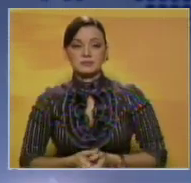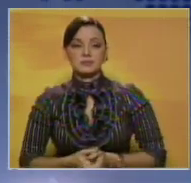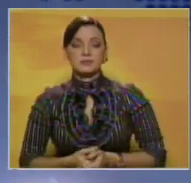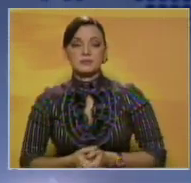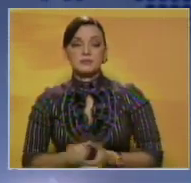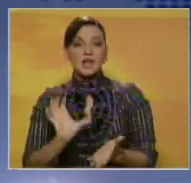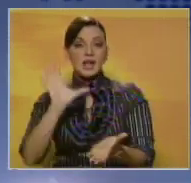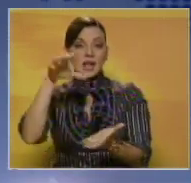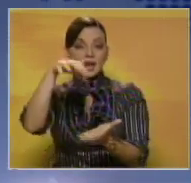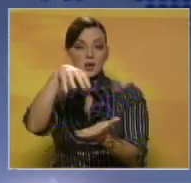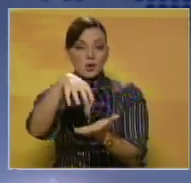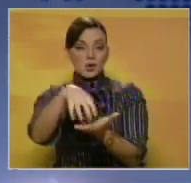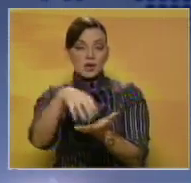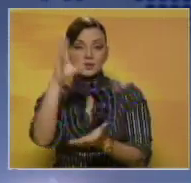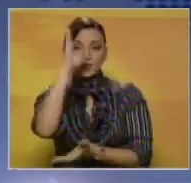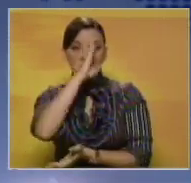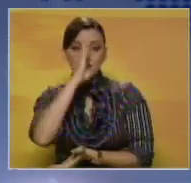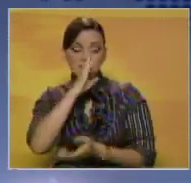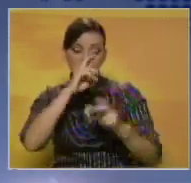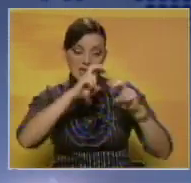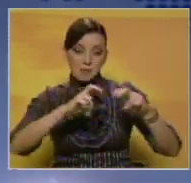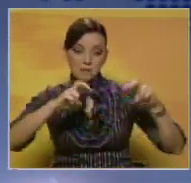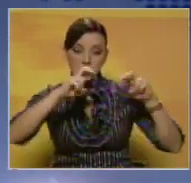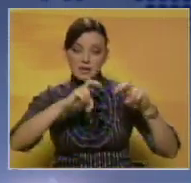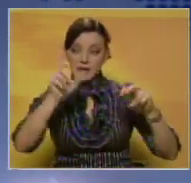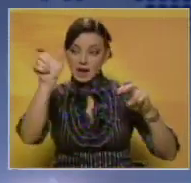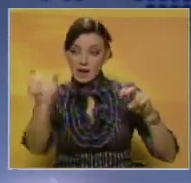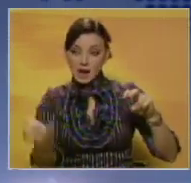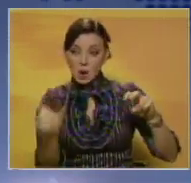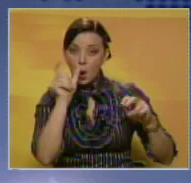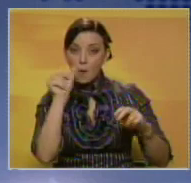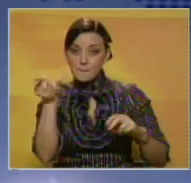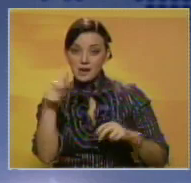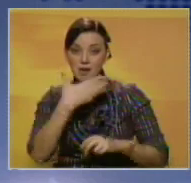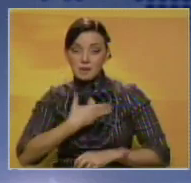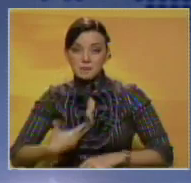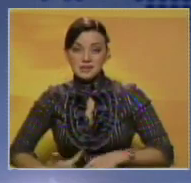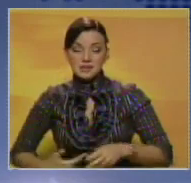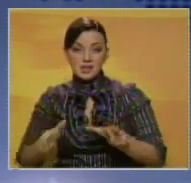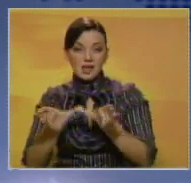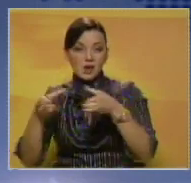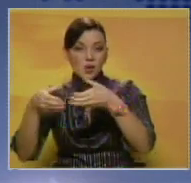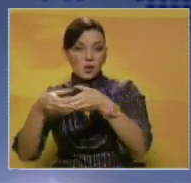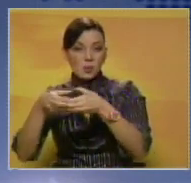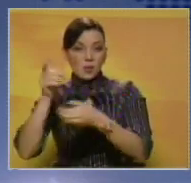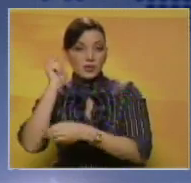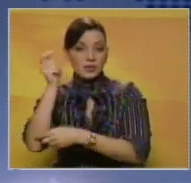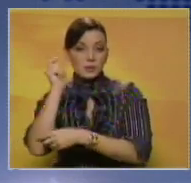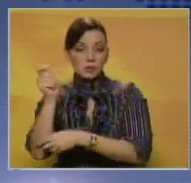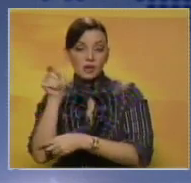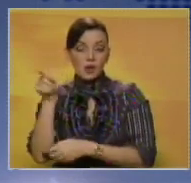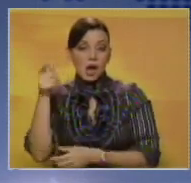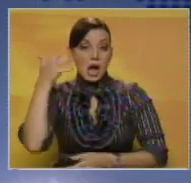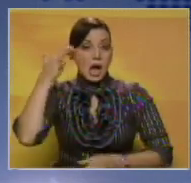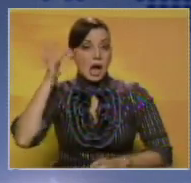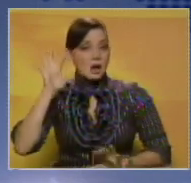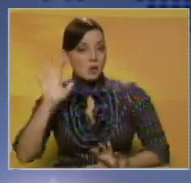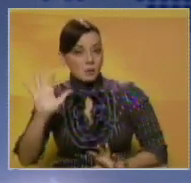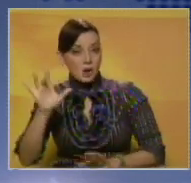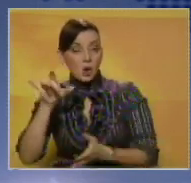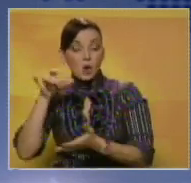El Congreso de Brasil investigará al presidente de la Cámara de Diputados, Eduardo Cunha, quien podría perder su mandato